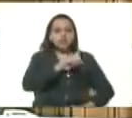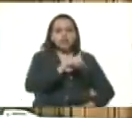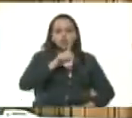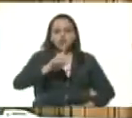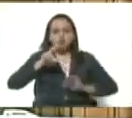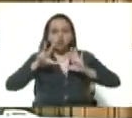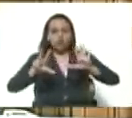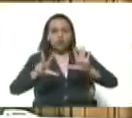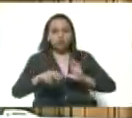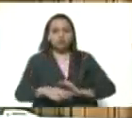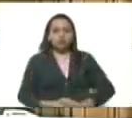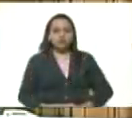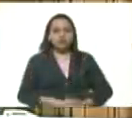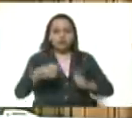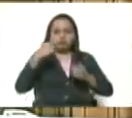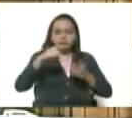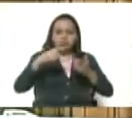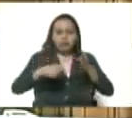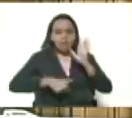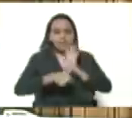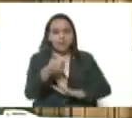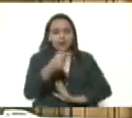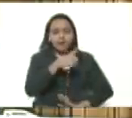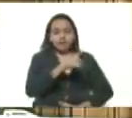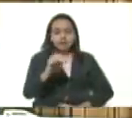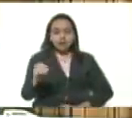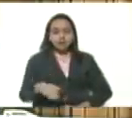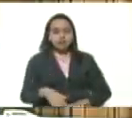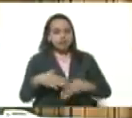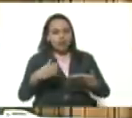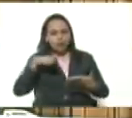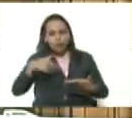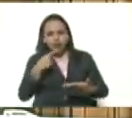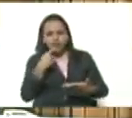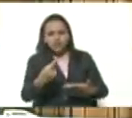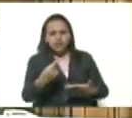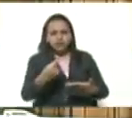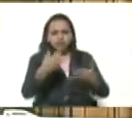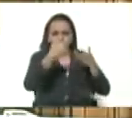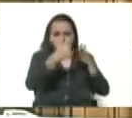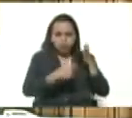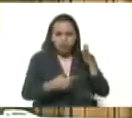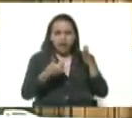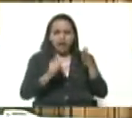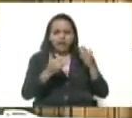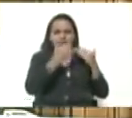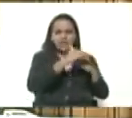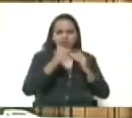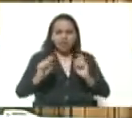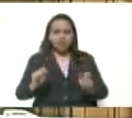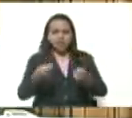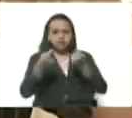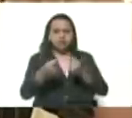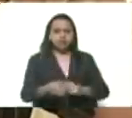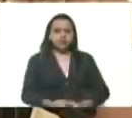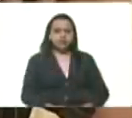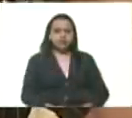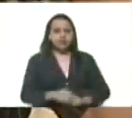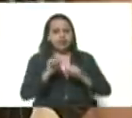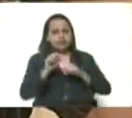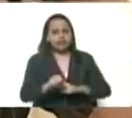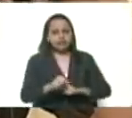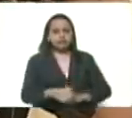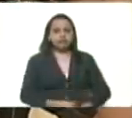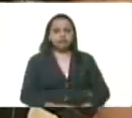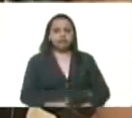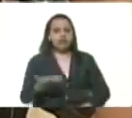118, entre los que tienen más de 100 casos. ¿Qué me puedes decir de todos estos casos que he nombrado, el nivel de recuperación? Sí,